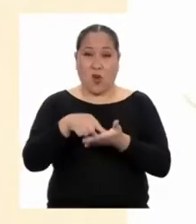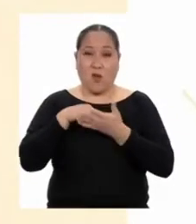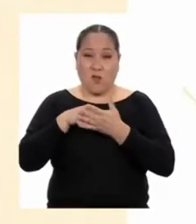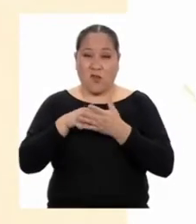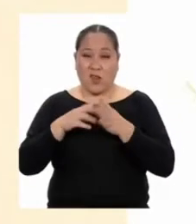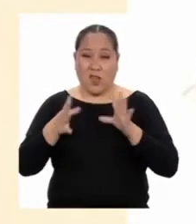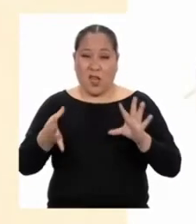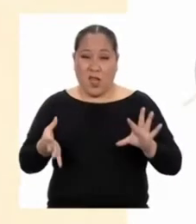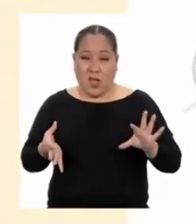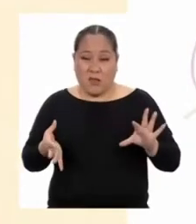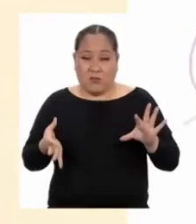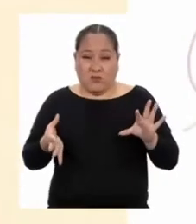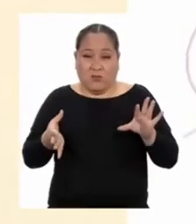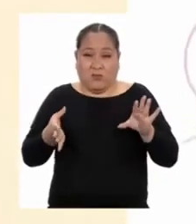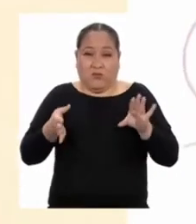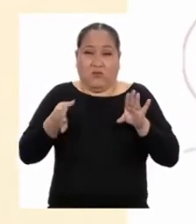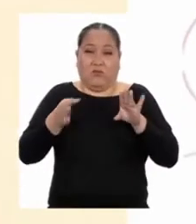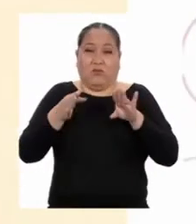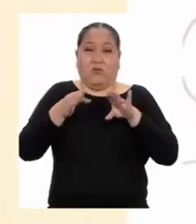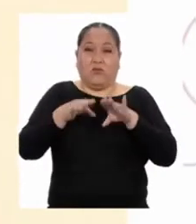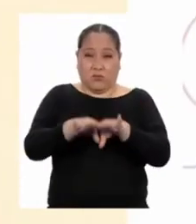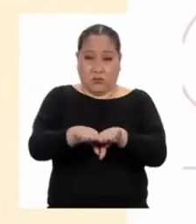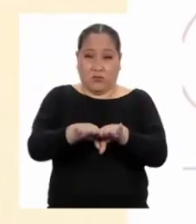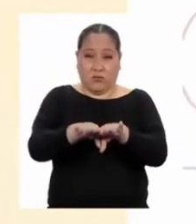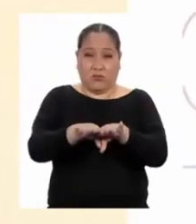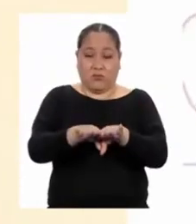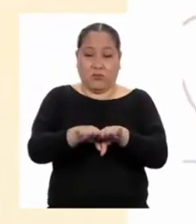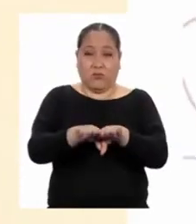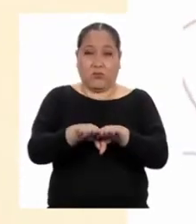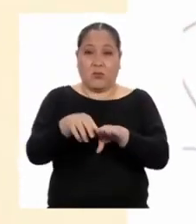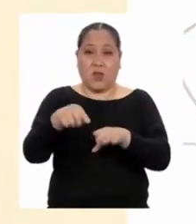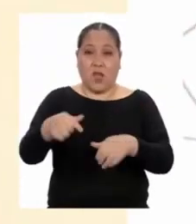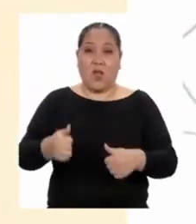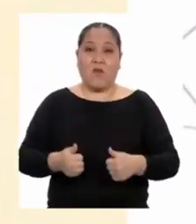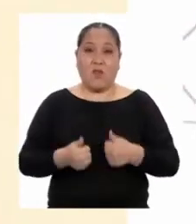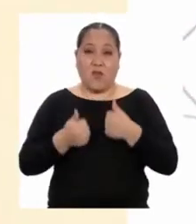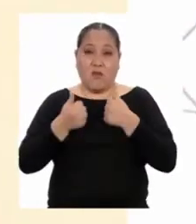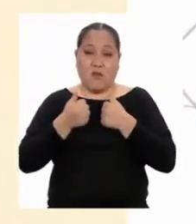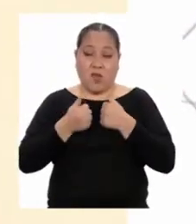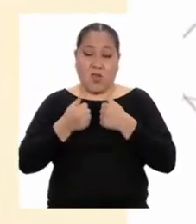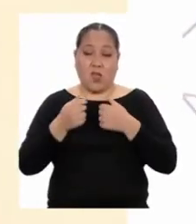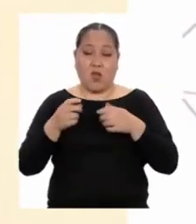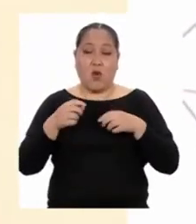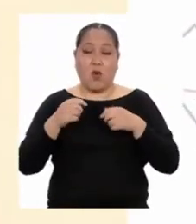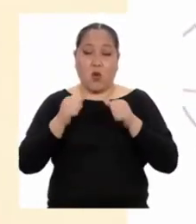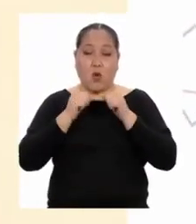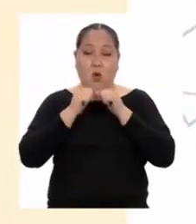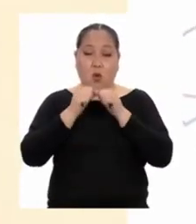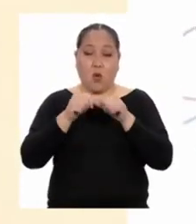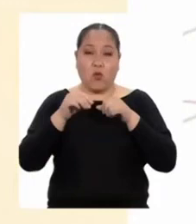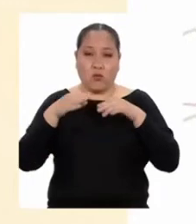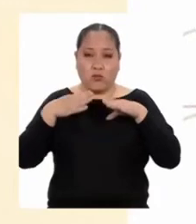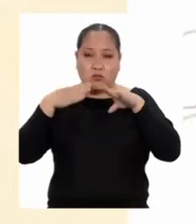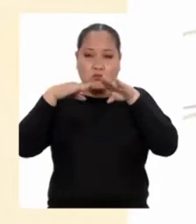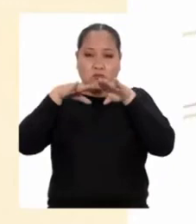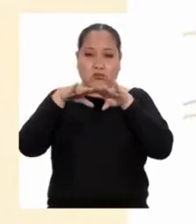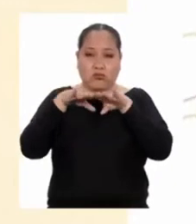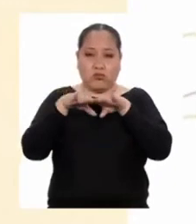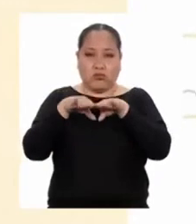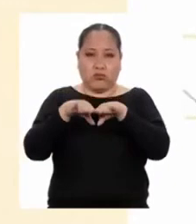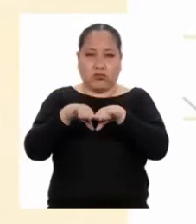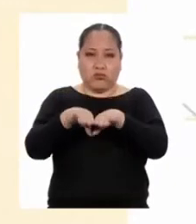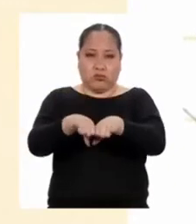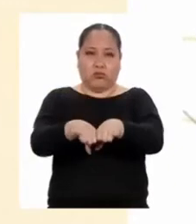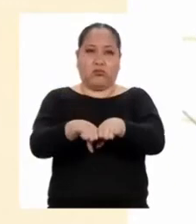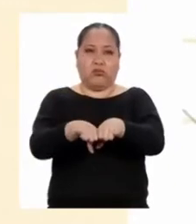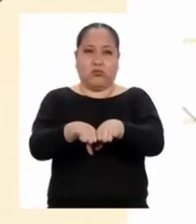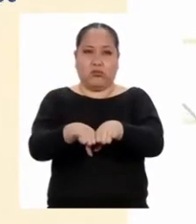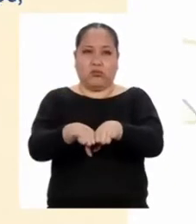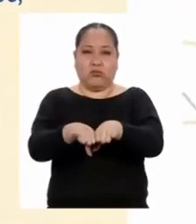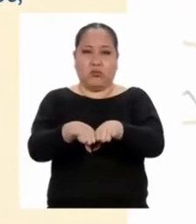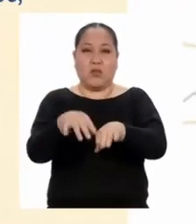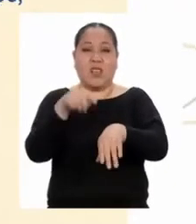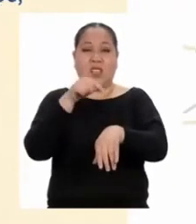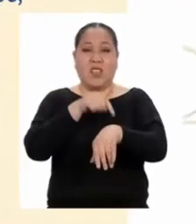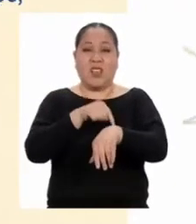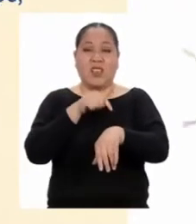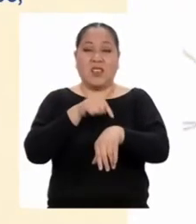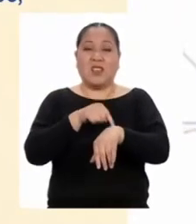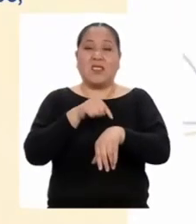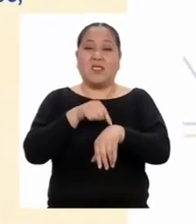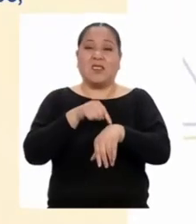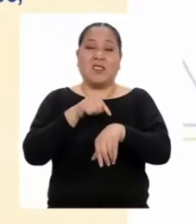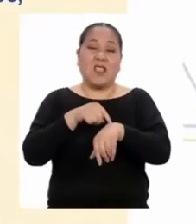por alguna circunstancia histórica, a vivir juntas durante un periodo prolongado de tiempo, experimentan